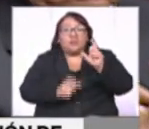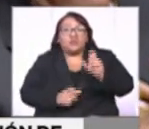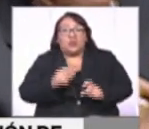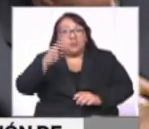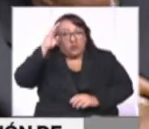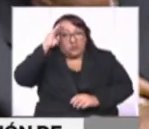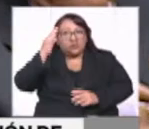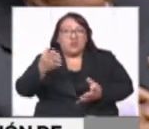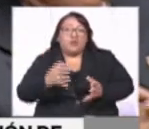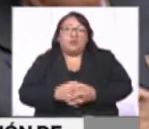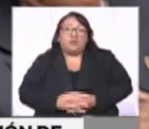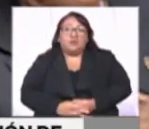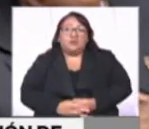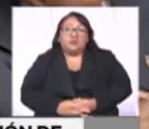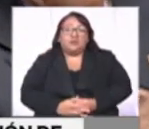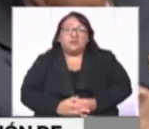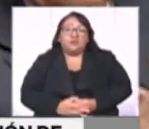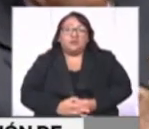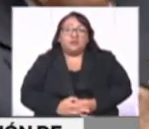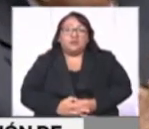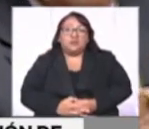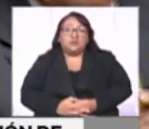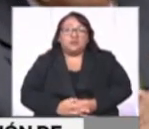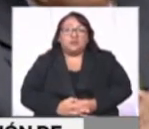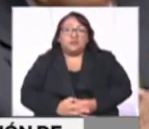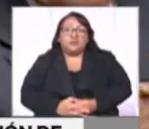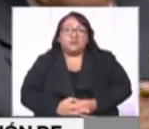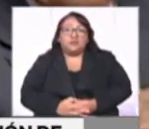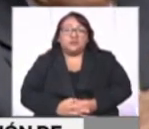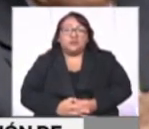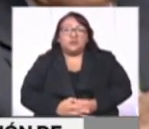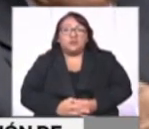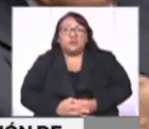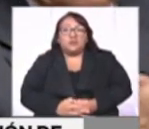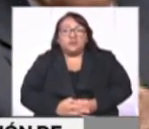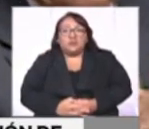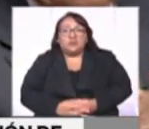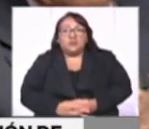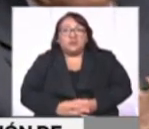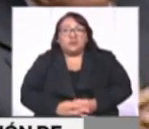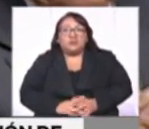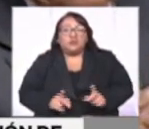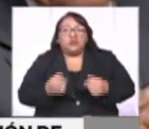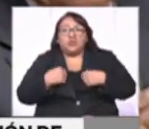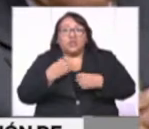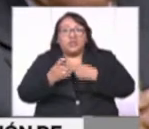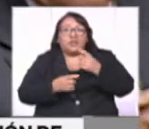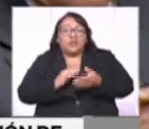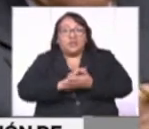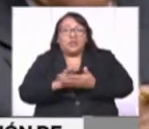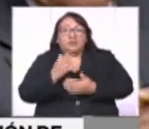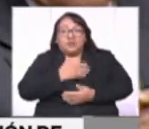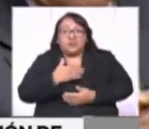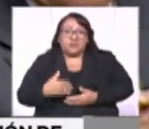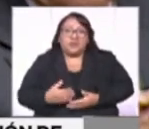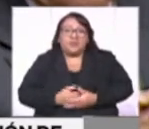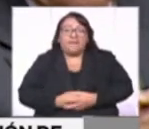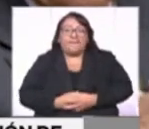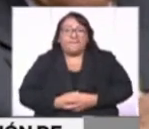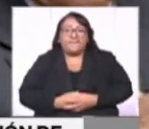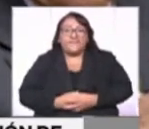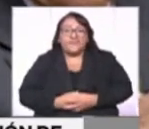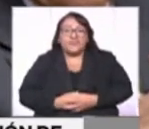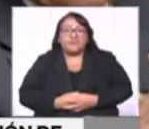policial. Es una iniciativa importante, pero nos tiene que llevar, además de la declaración, presidente, a